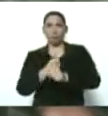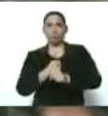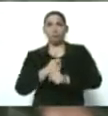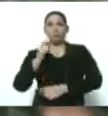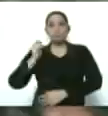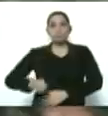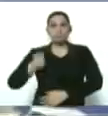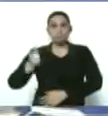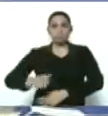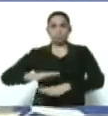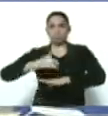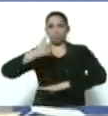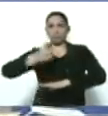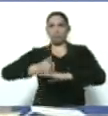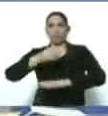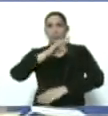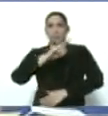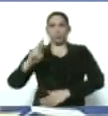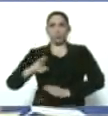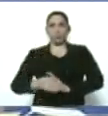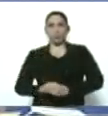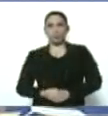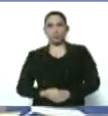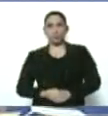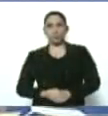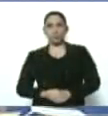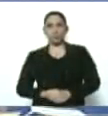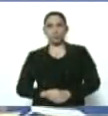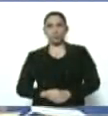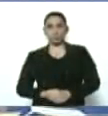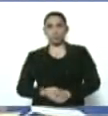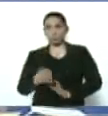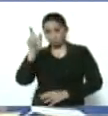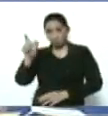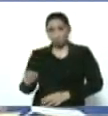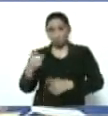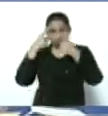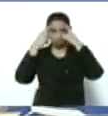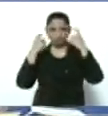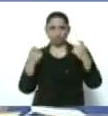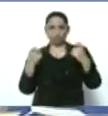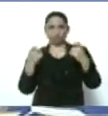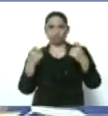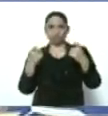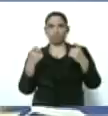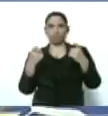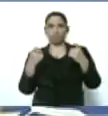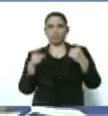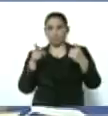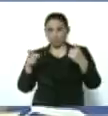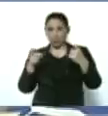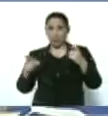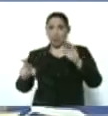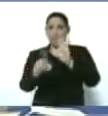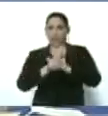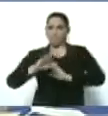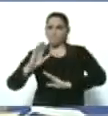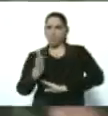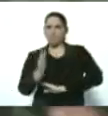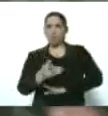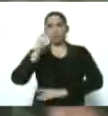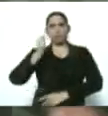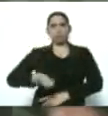procuradora general de la República, es una jurisconsulta, una estudiosa, fue litigante en tribunales de